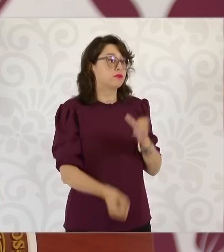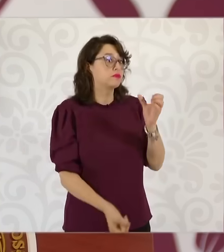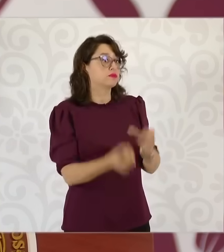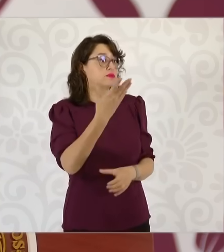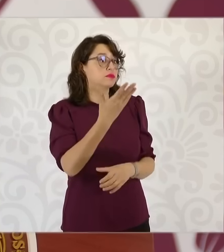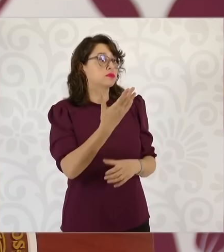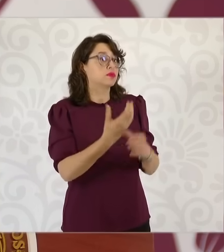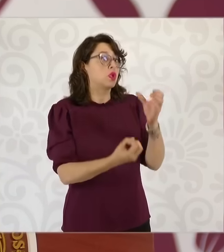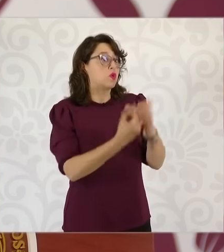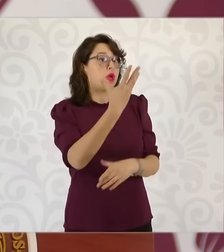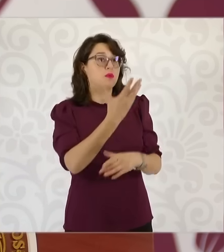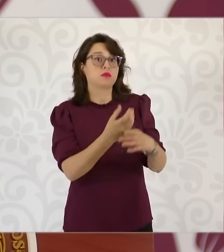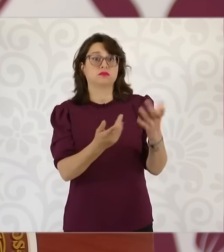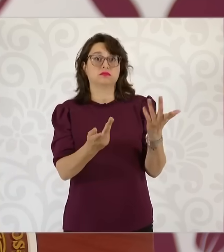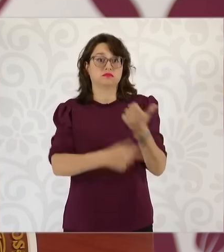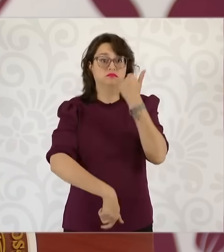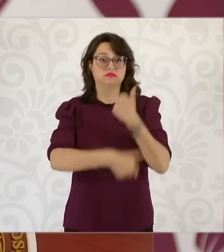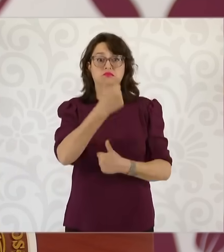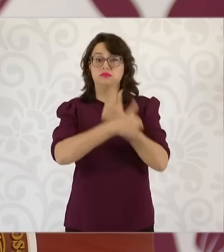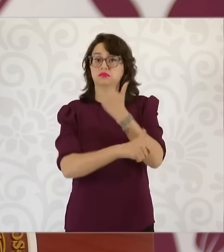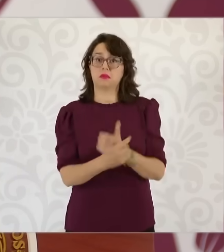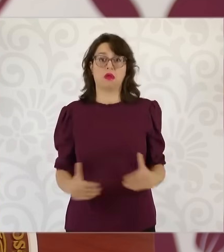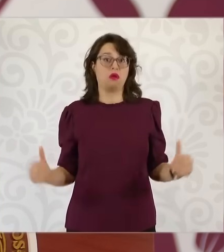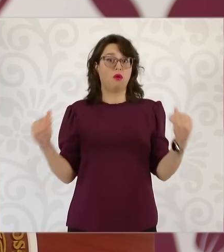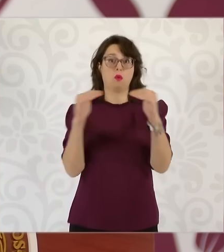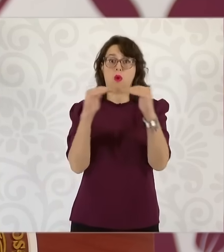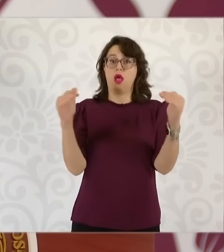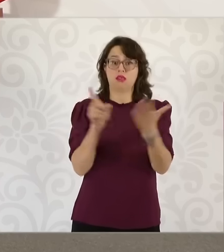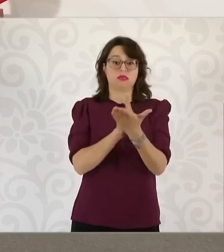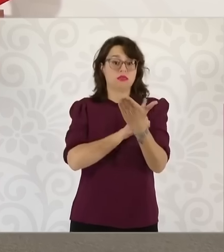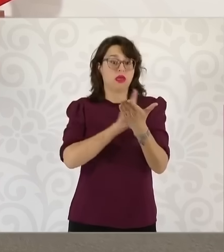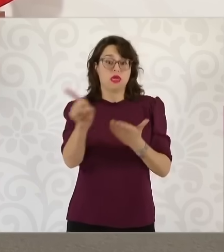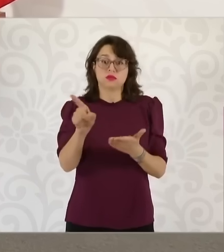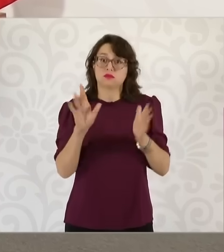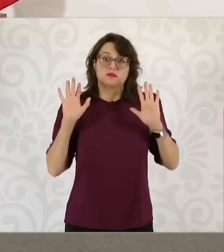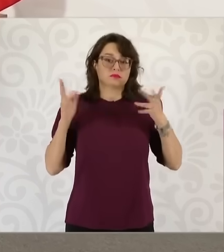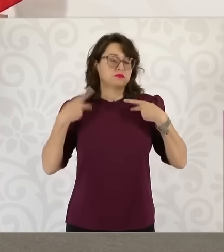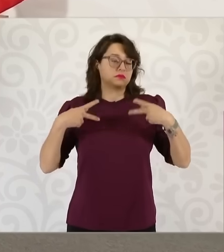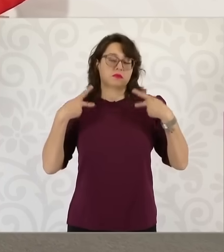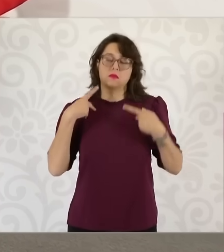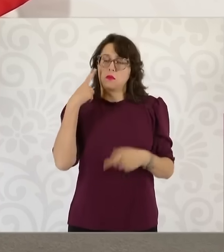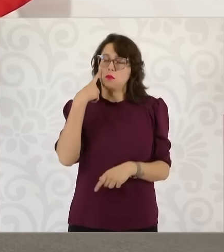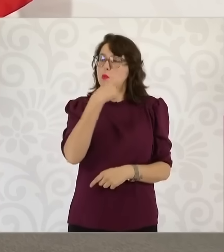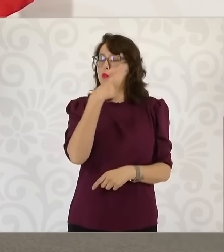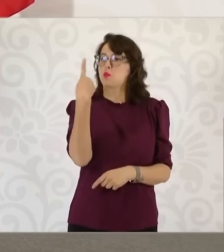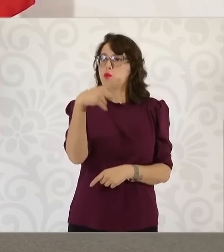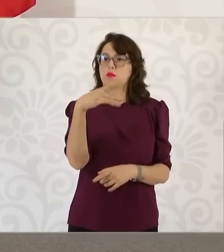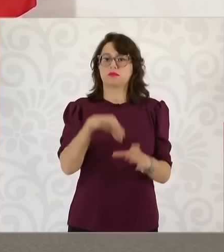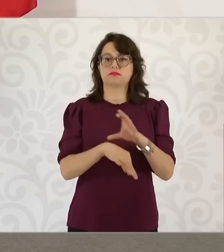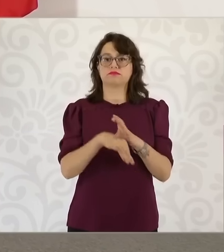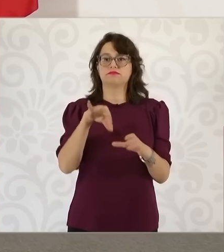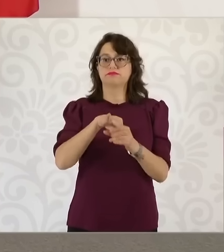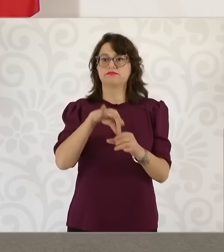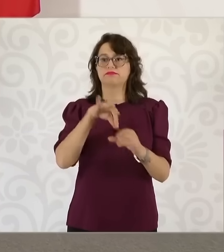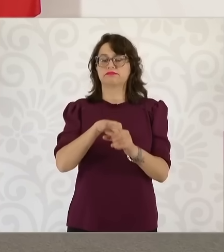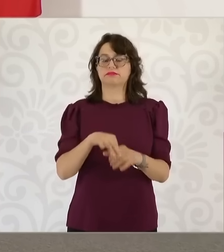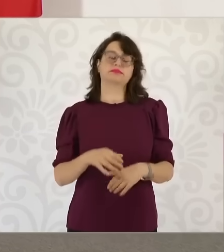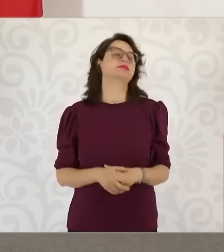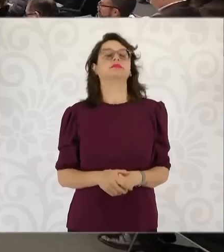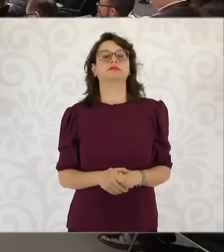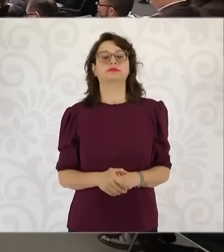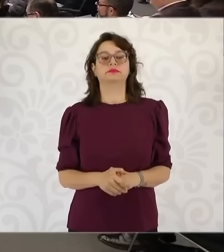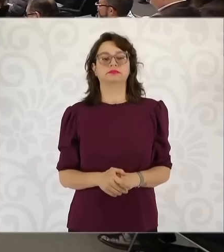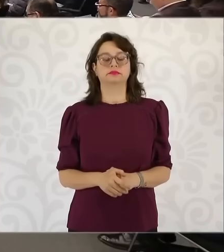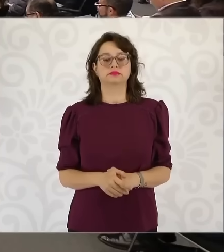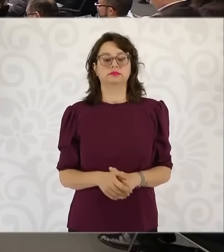puestos de elección popular. Entonces, a partir de la información que tengan, pues la gente tiene que tomar su decisión. De